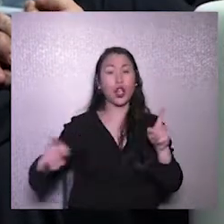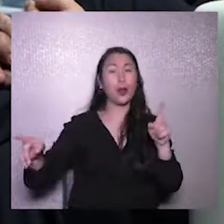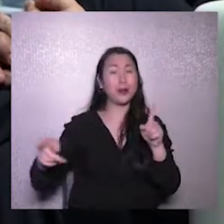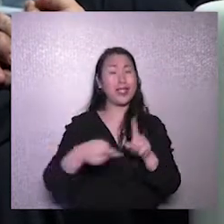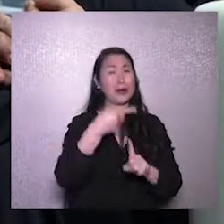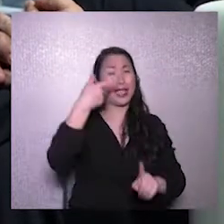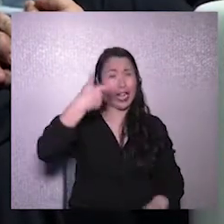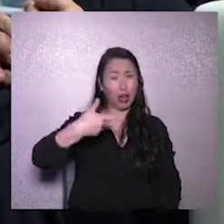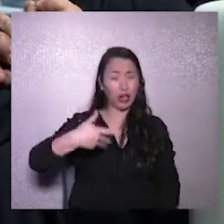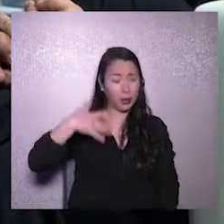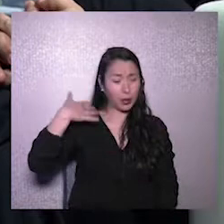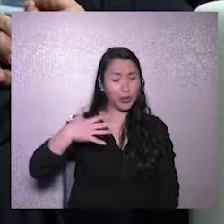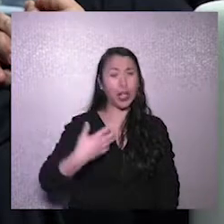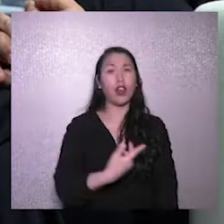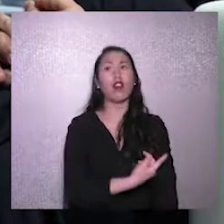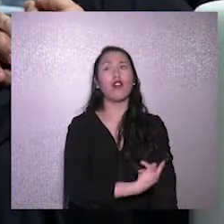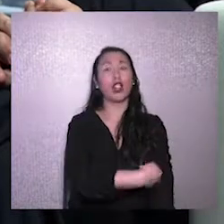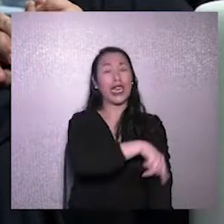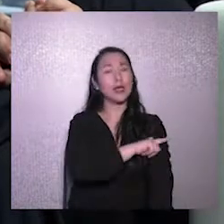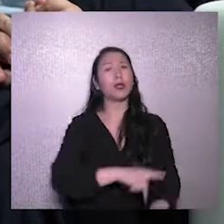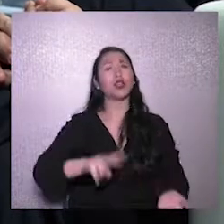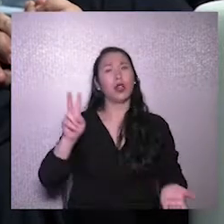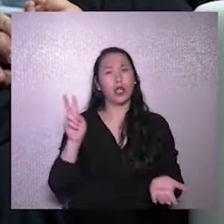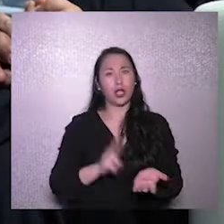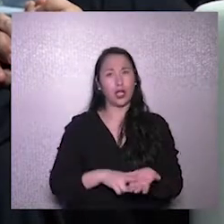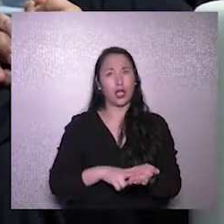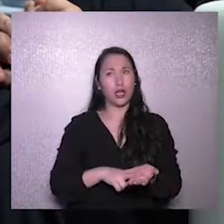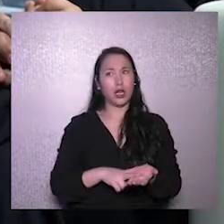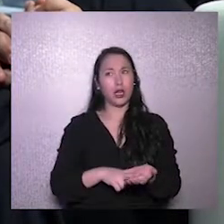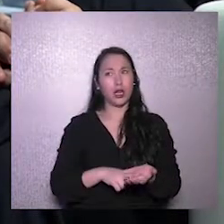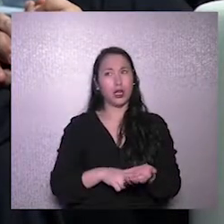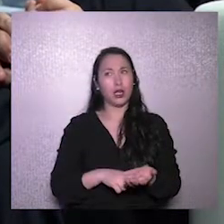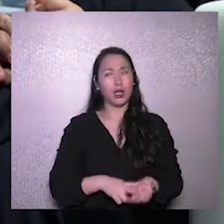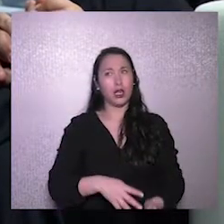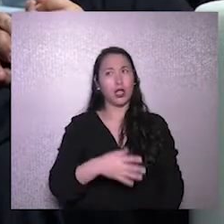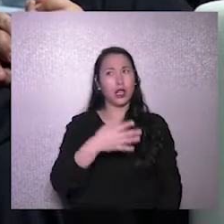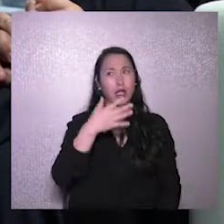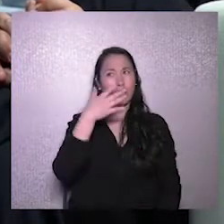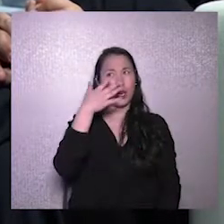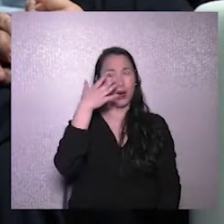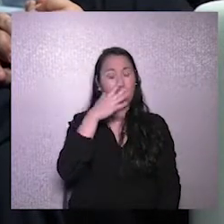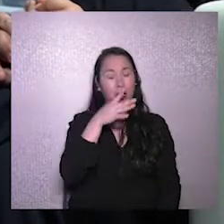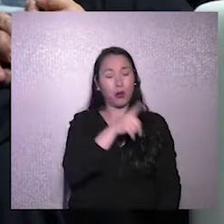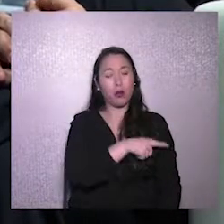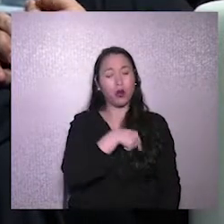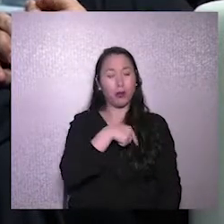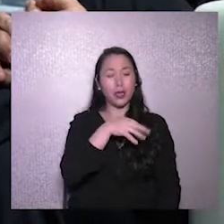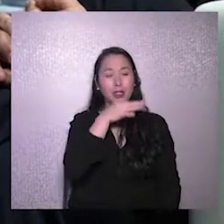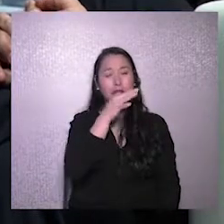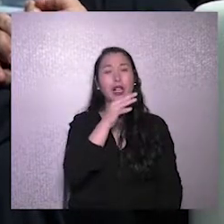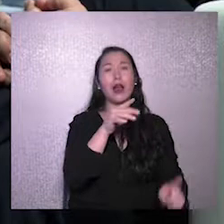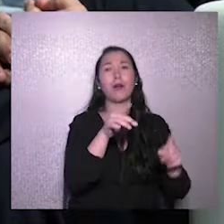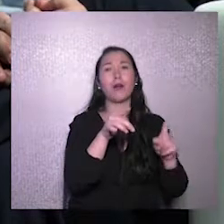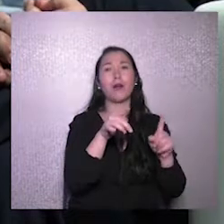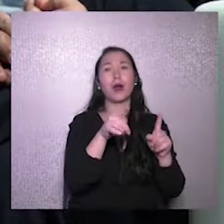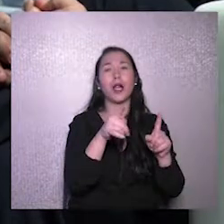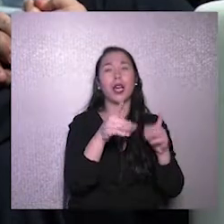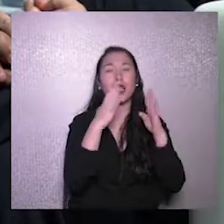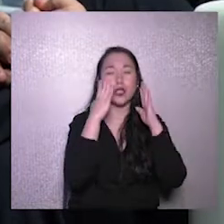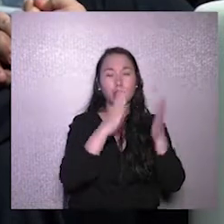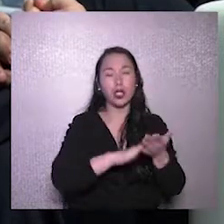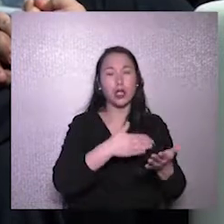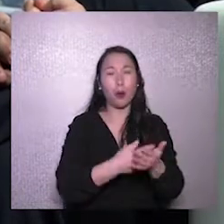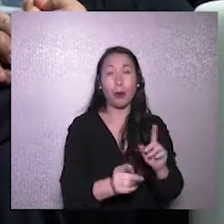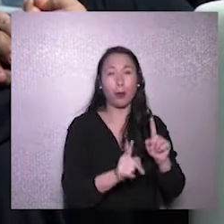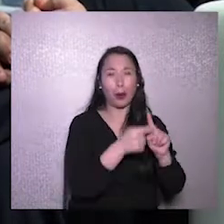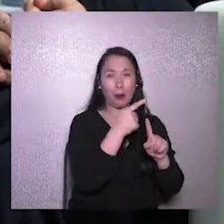momento es el fortalecimiento real de la mal llamada atención primaria de salud. O sea, de la primera línea de atención. Mientras